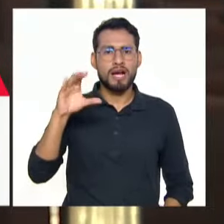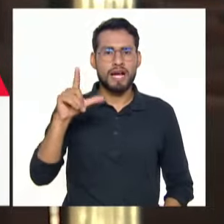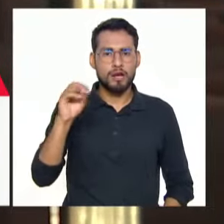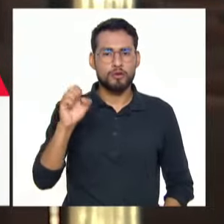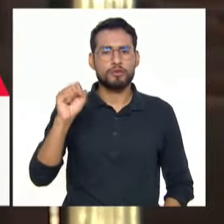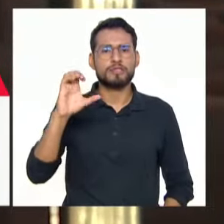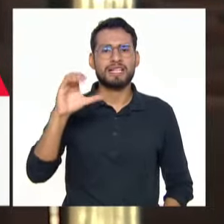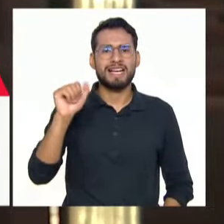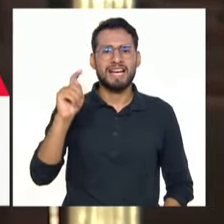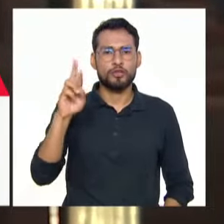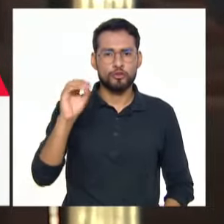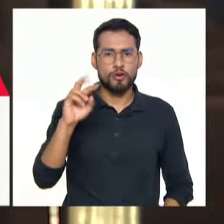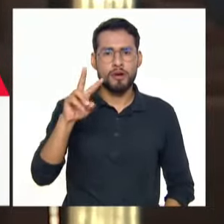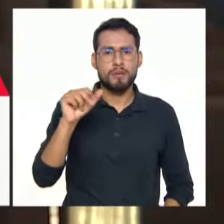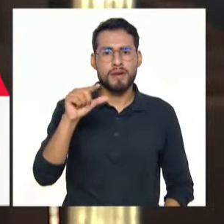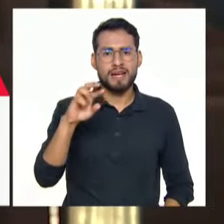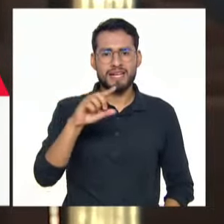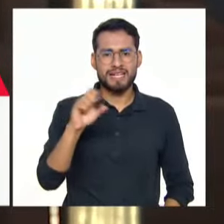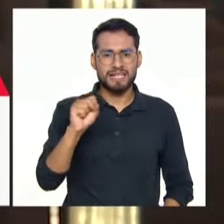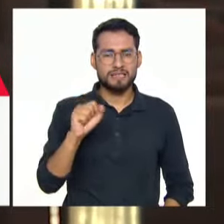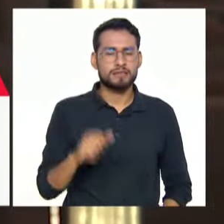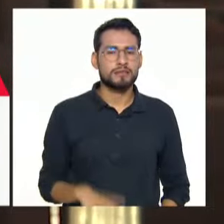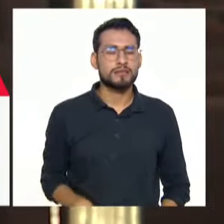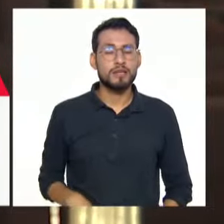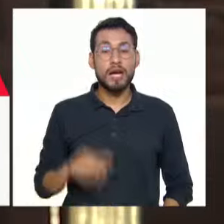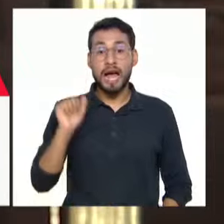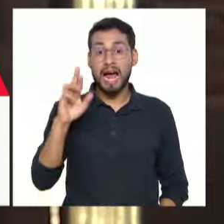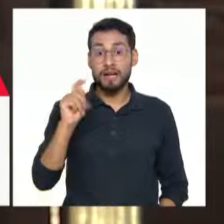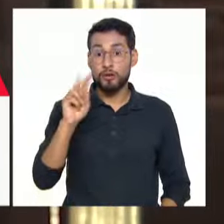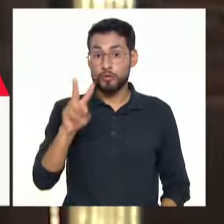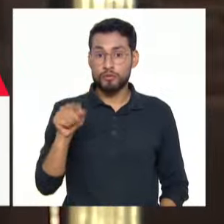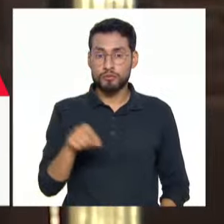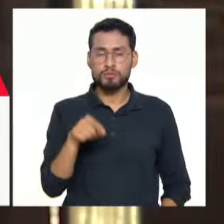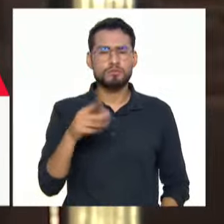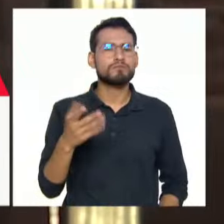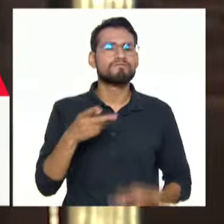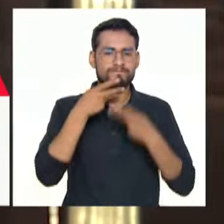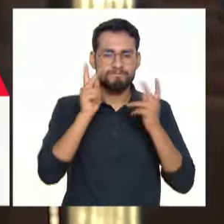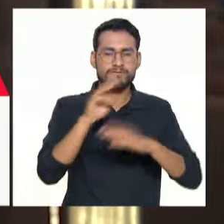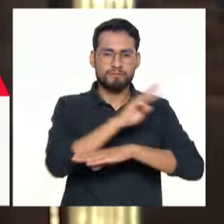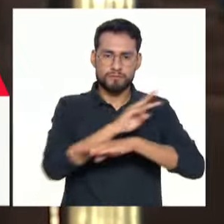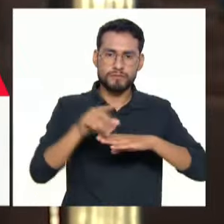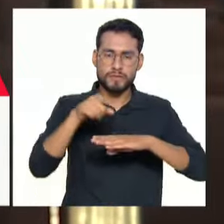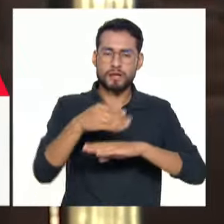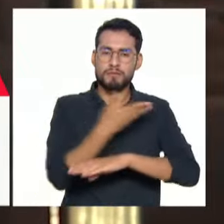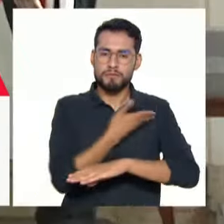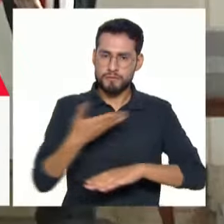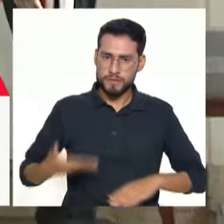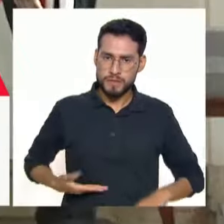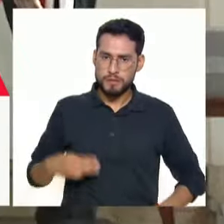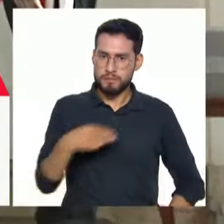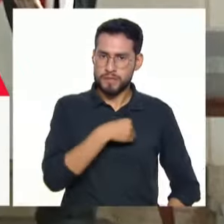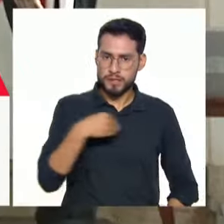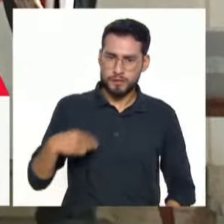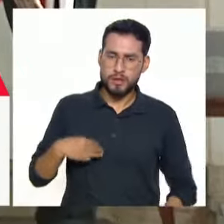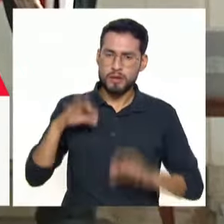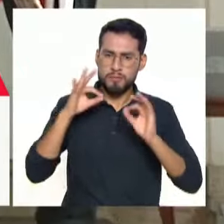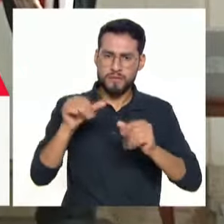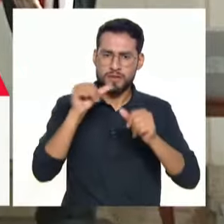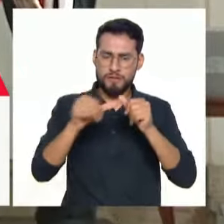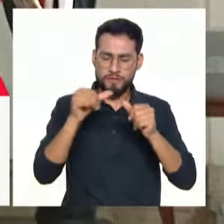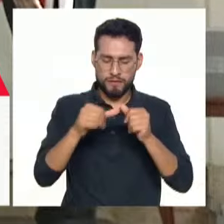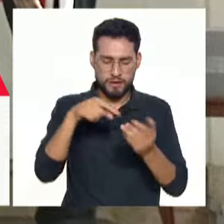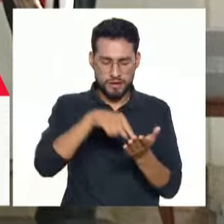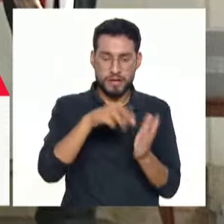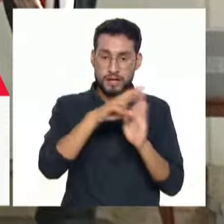Castro Vargas. Artículo 2. La declaración jurada del ministro nombrado es publicada en la página web de la Presidencia del Consejo de Ministros en la misma